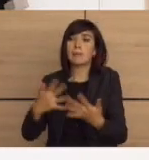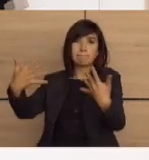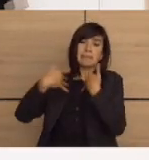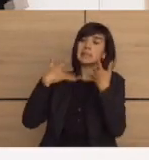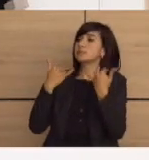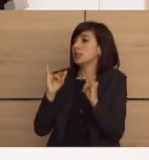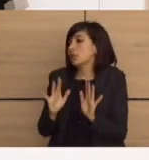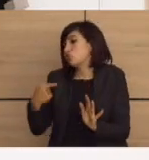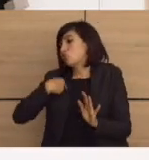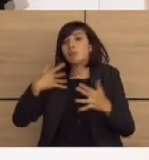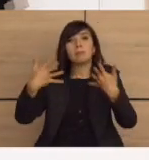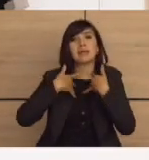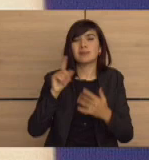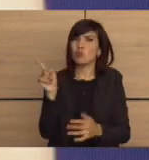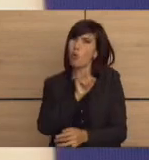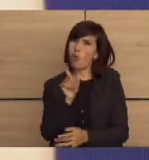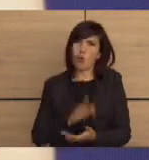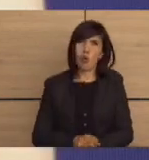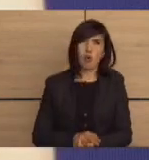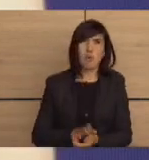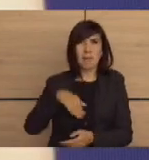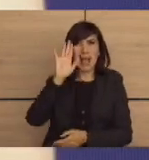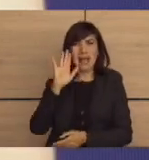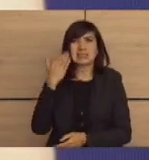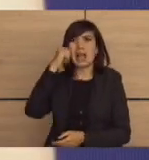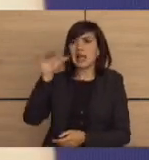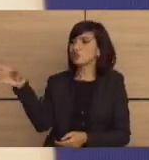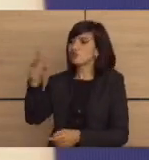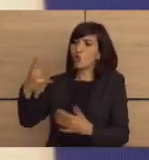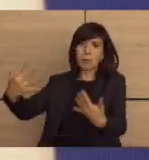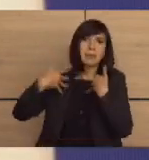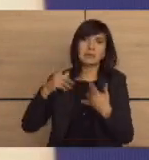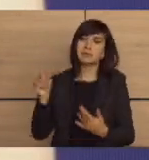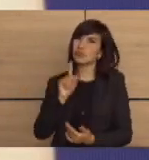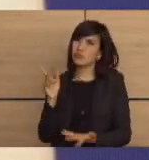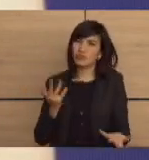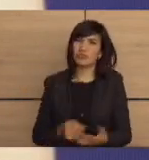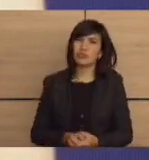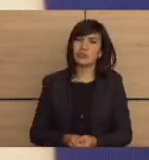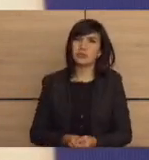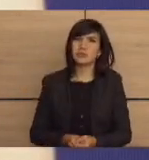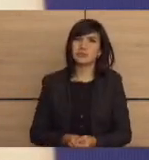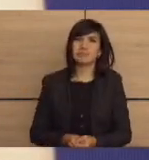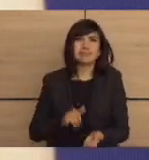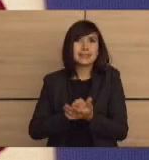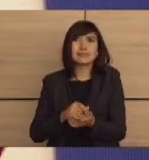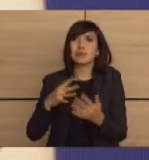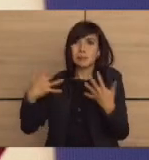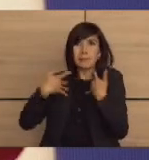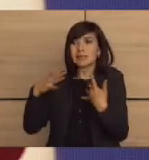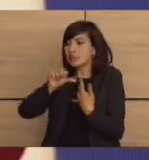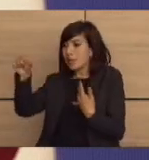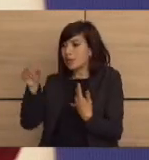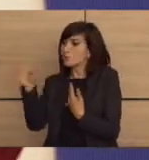víctimas, qué cosa más mentirosa y además aburrida, uno de víctima toda la